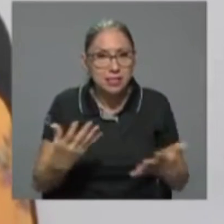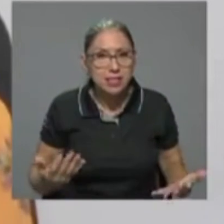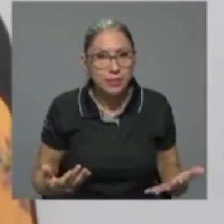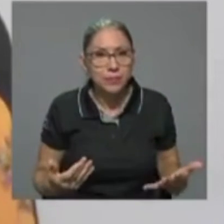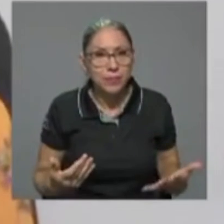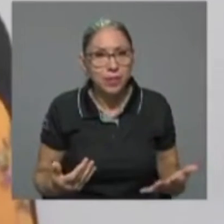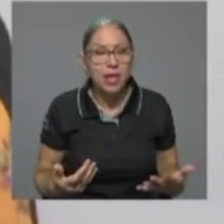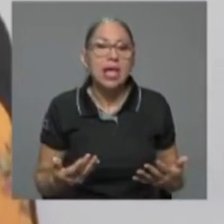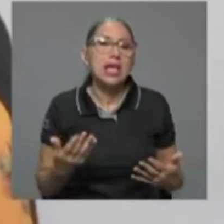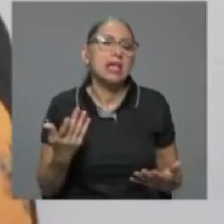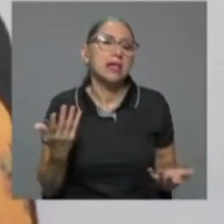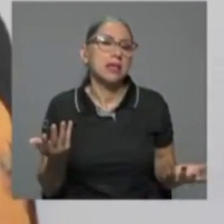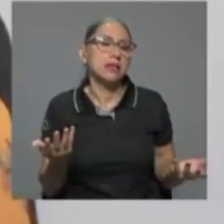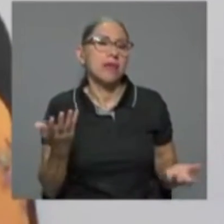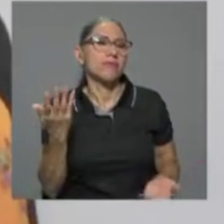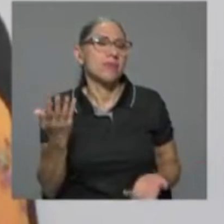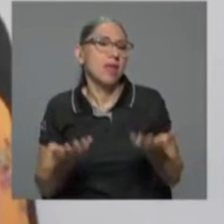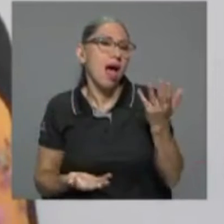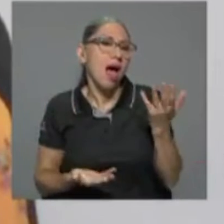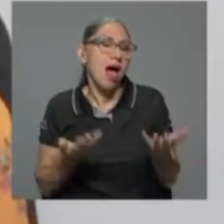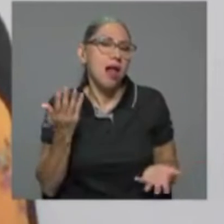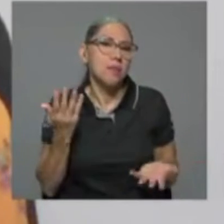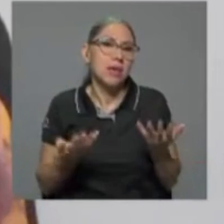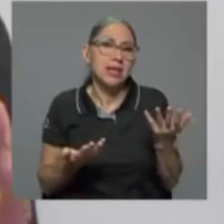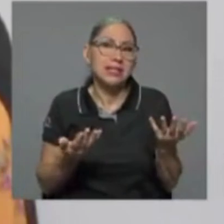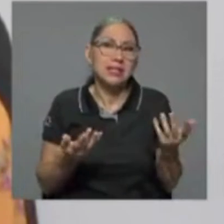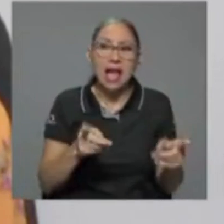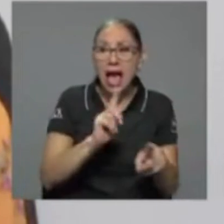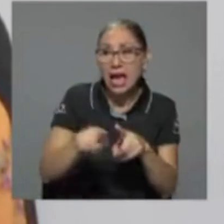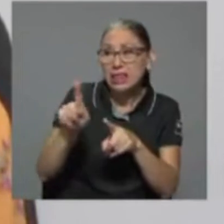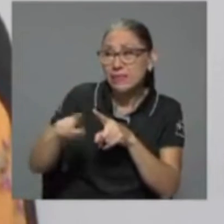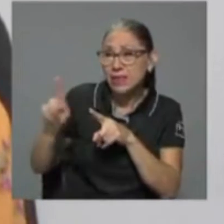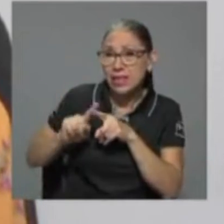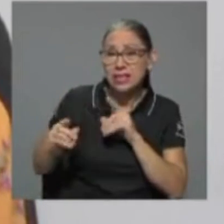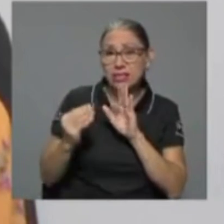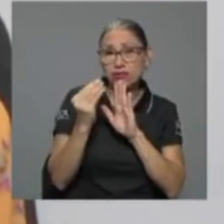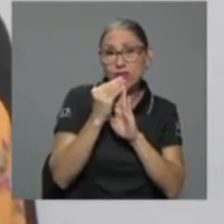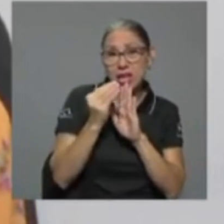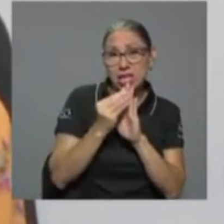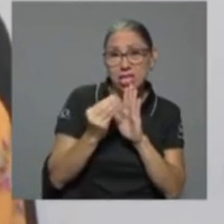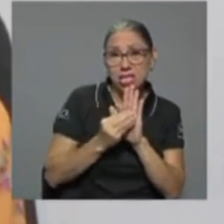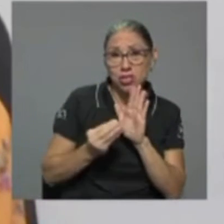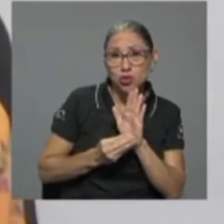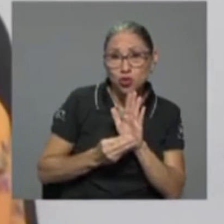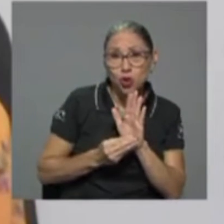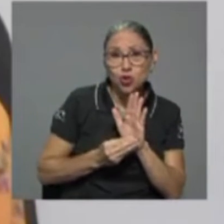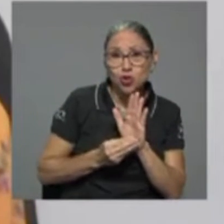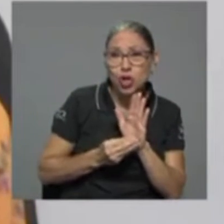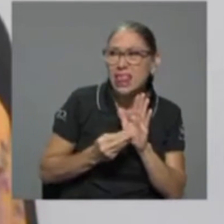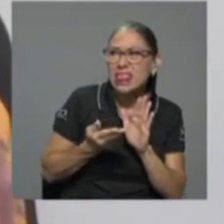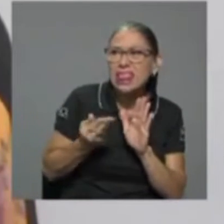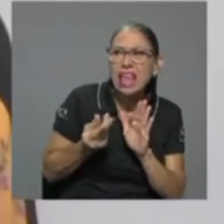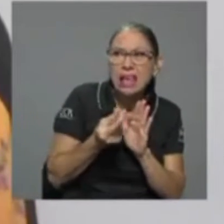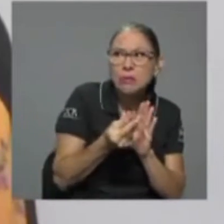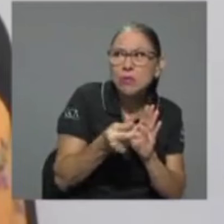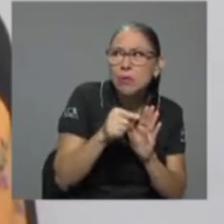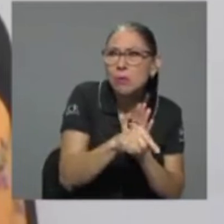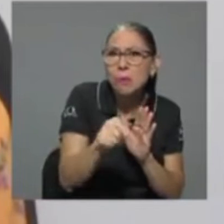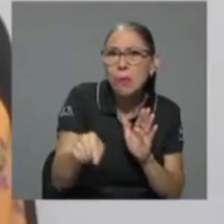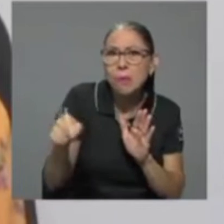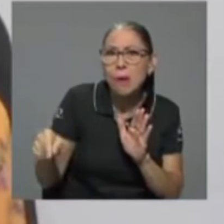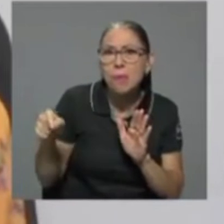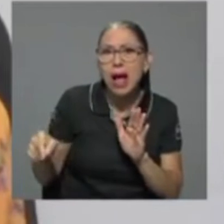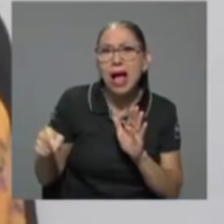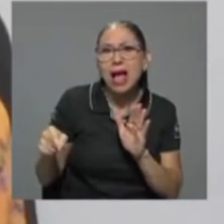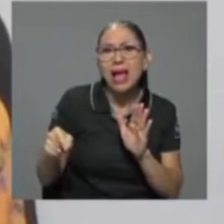y es que tal vez se dejan de hacer una serie de registros de recursos que se